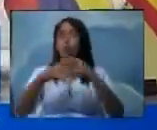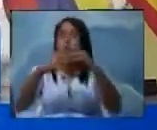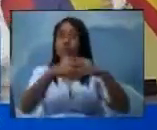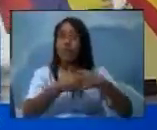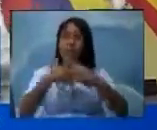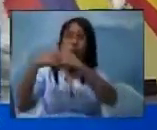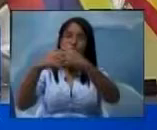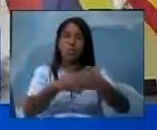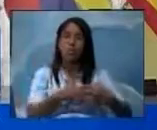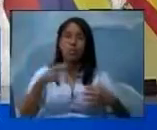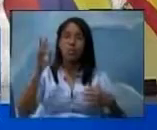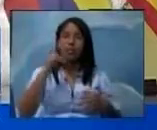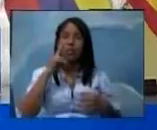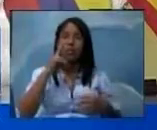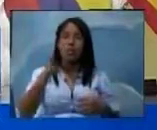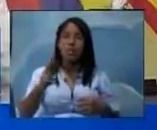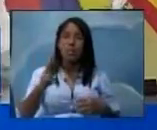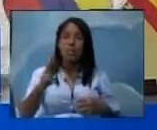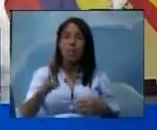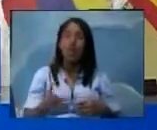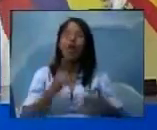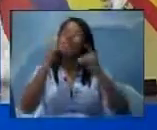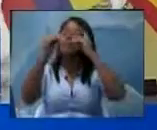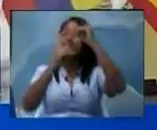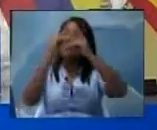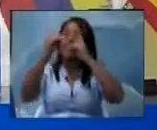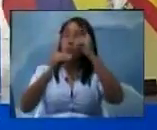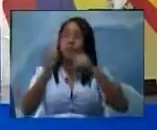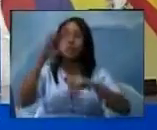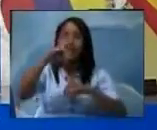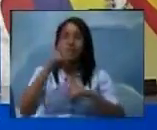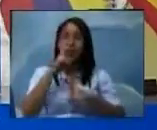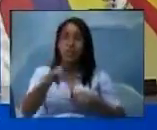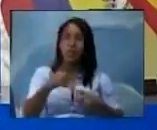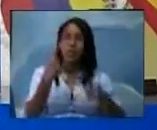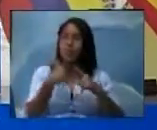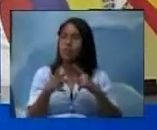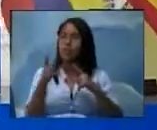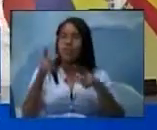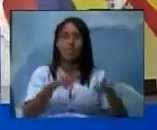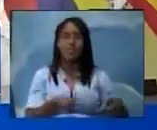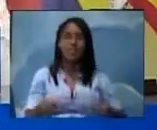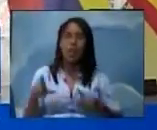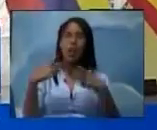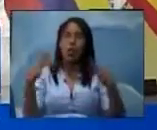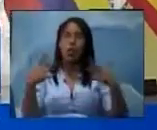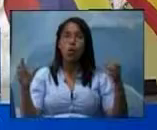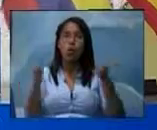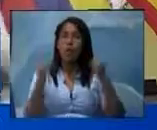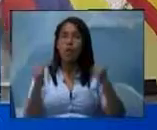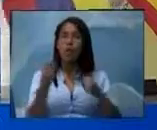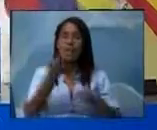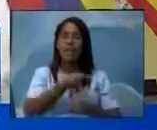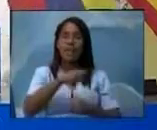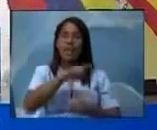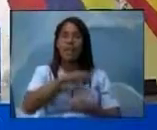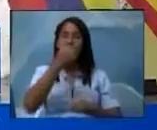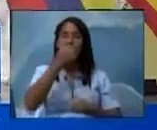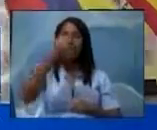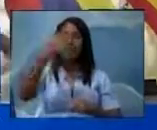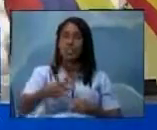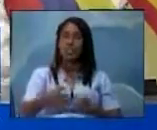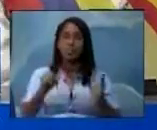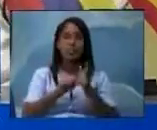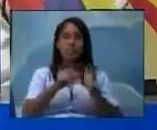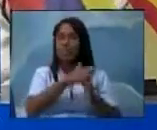Unidos, me ven, me están viendo allá en Dinamarca, me están viendo en Suecia, me están viendo en Argentina, donde quiera